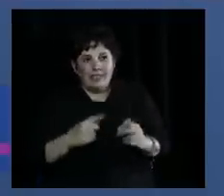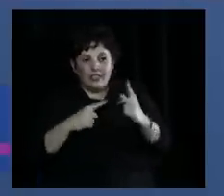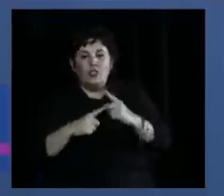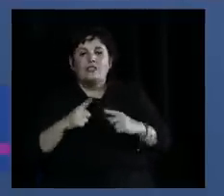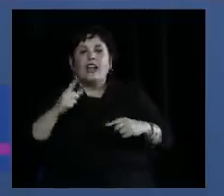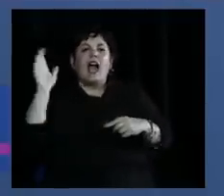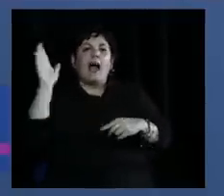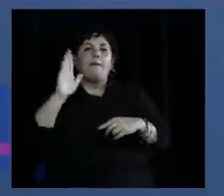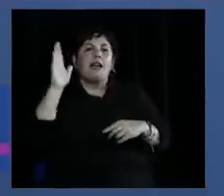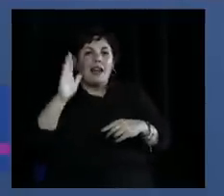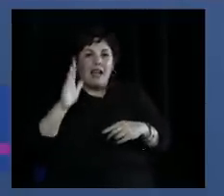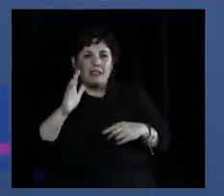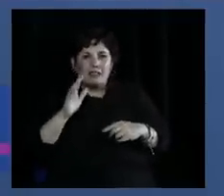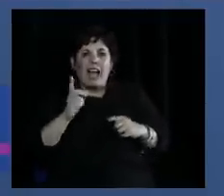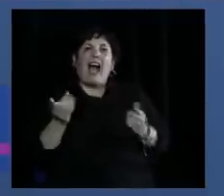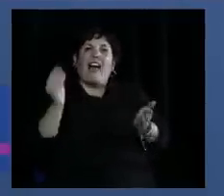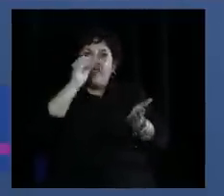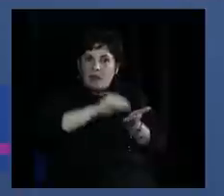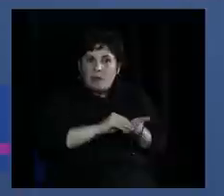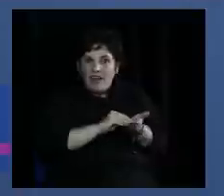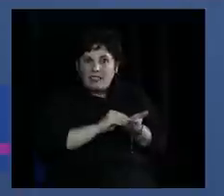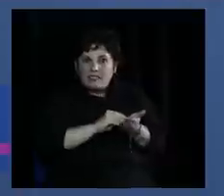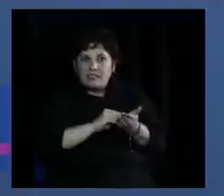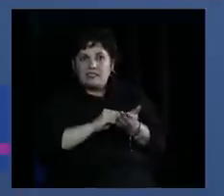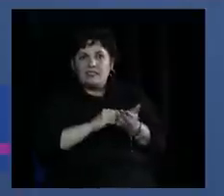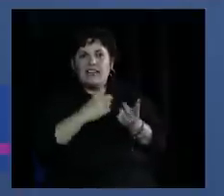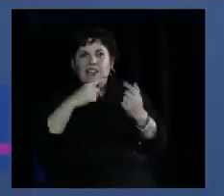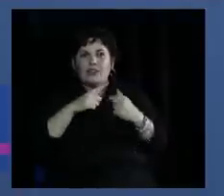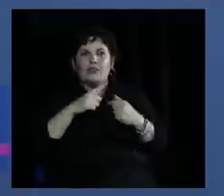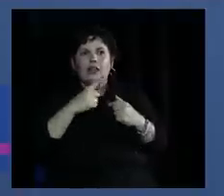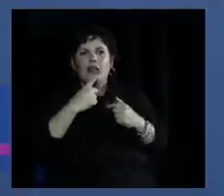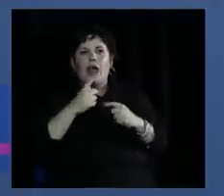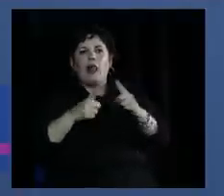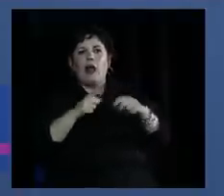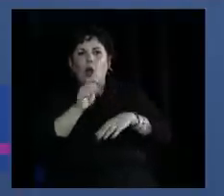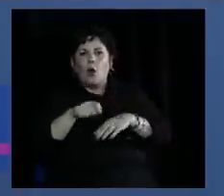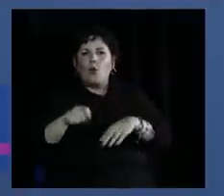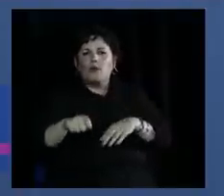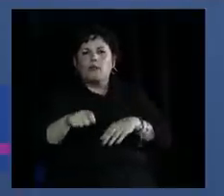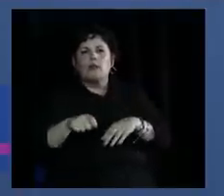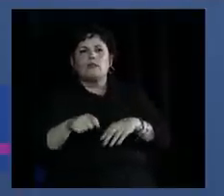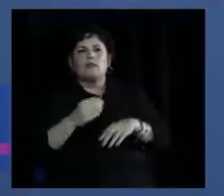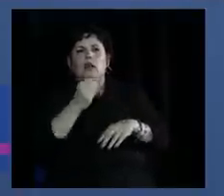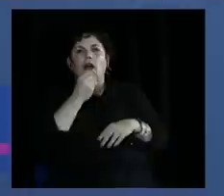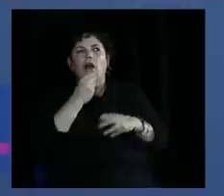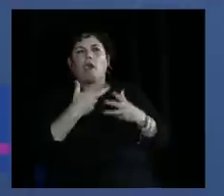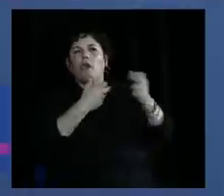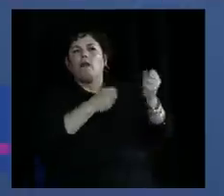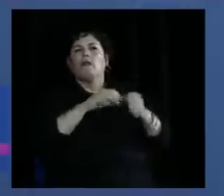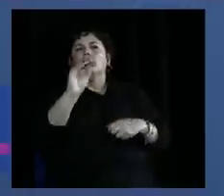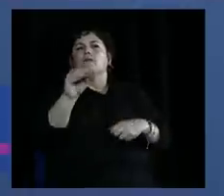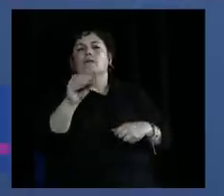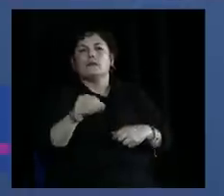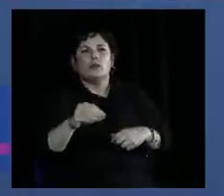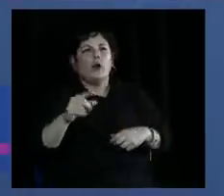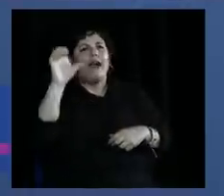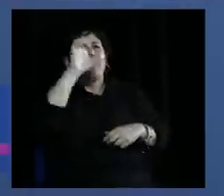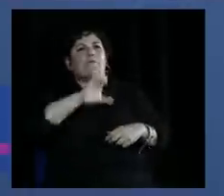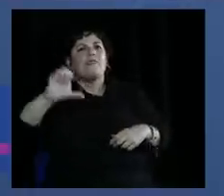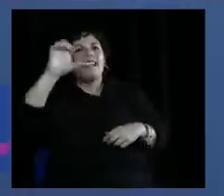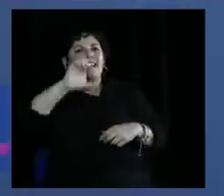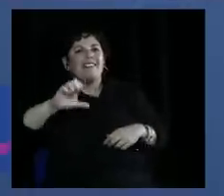amenazas concretas, estamos hablando de capacitación de operadores de justicia, estamos hablando de empresarios periodísticos